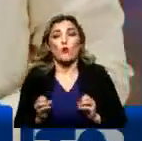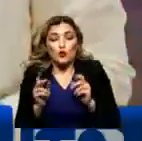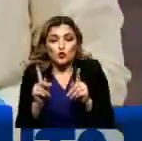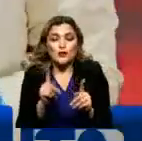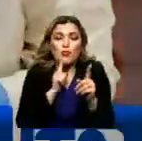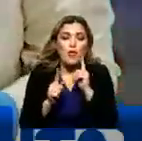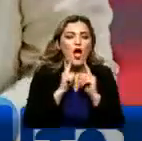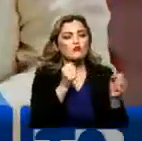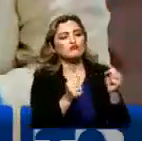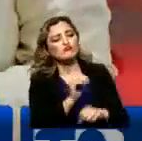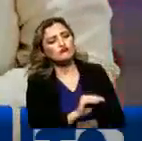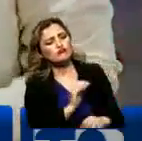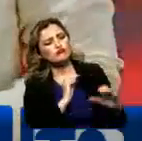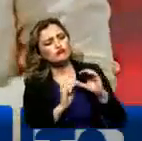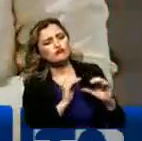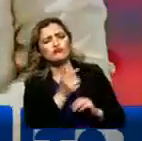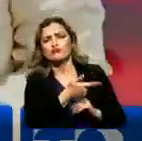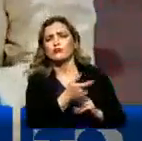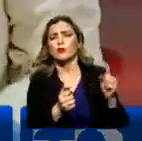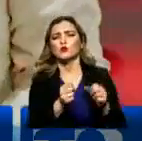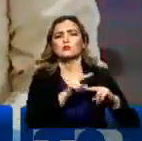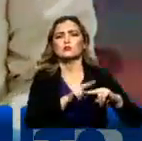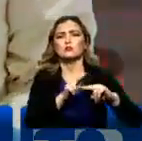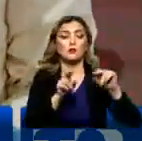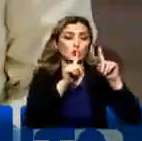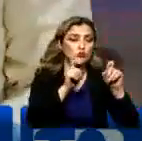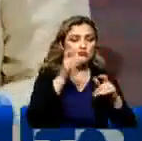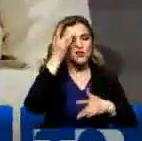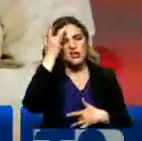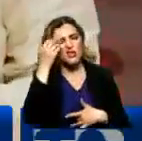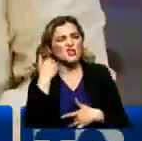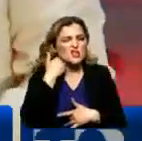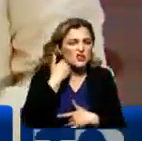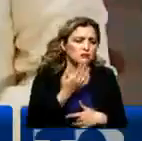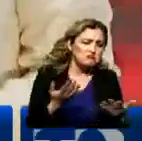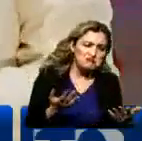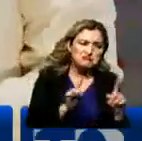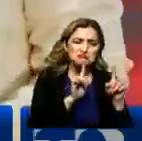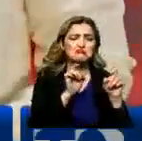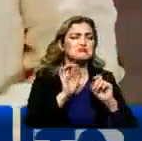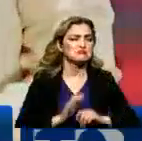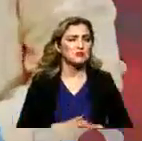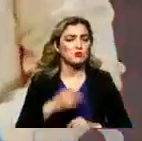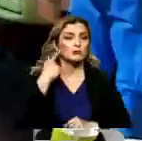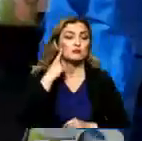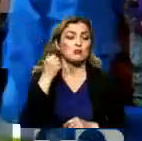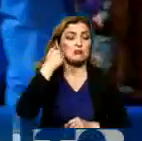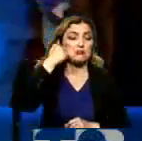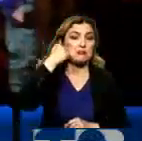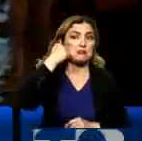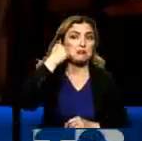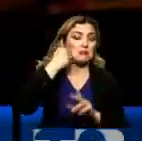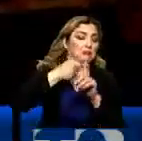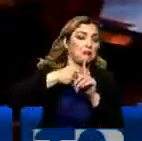los conductores y los pasajeros de los vehículos para preguntarles si habían tenido síntomas en las últimas horas y tomarles la temperatura. Es un